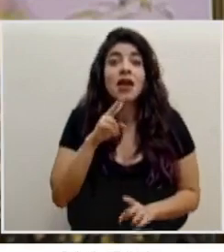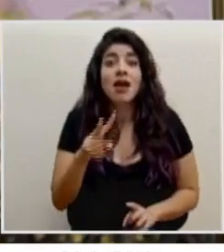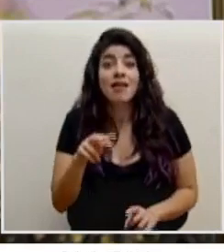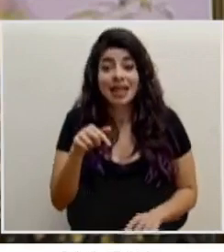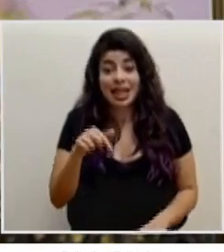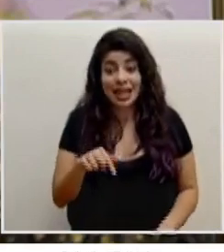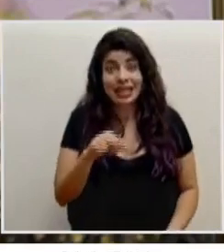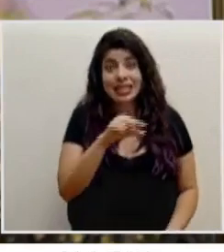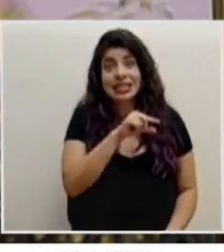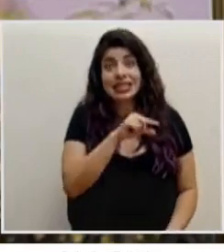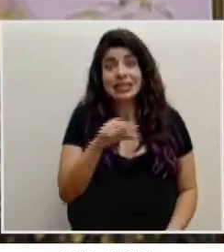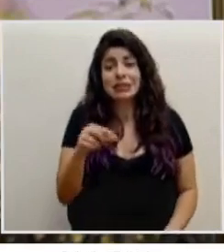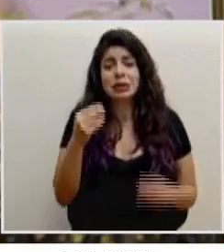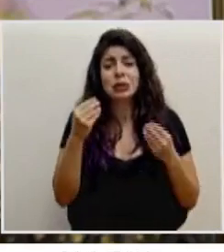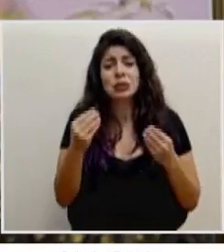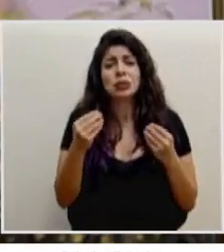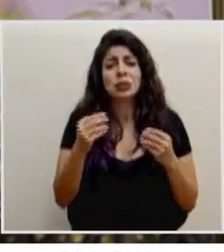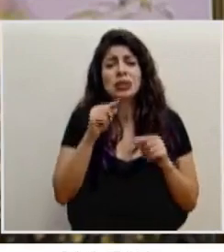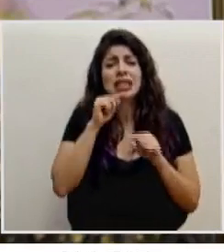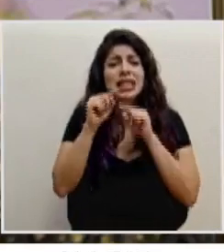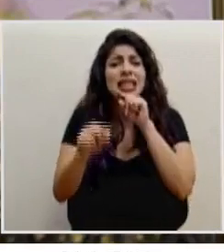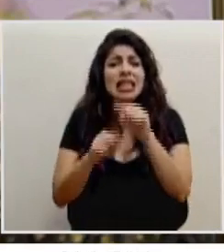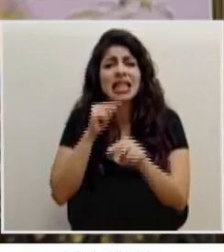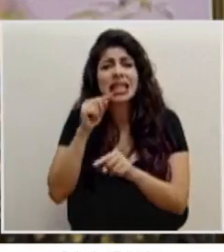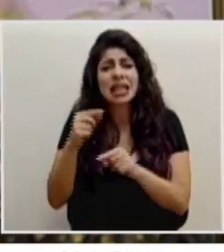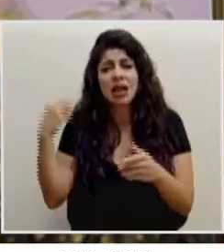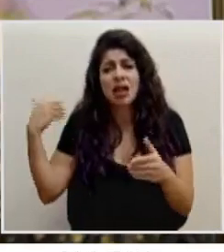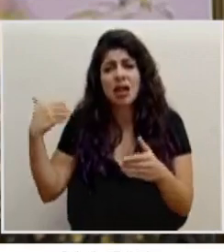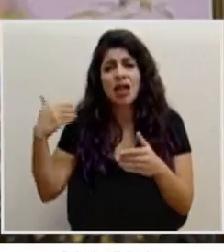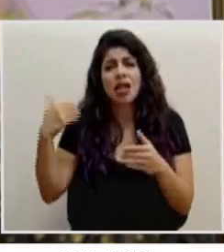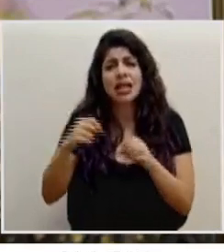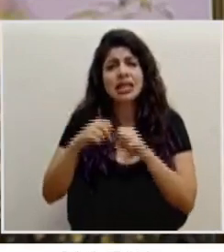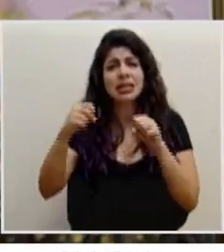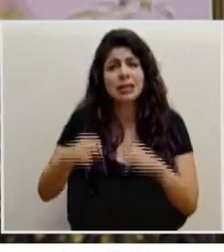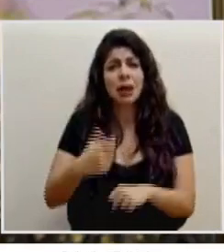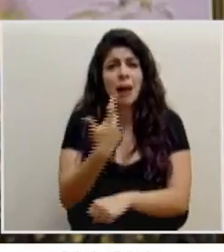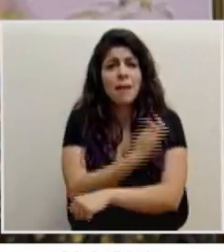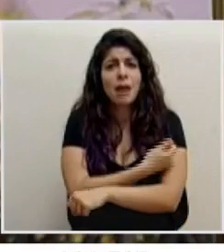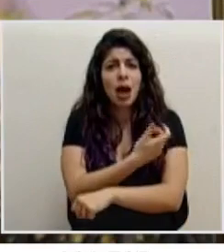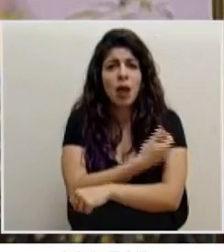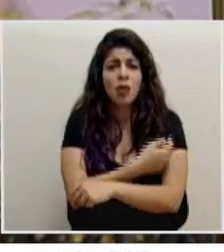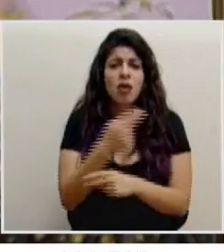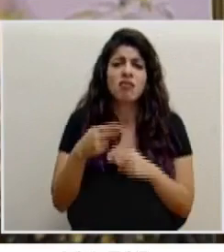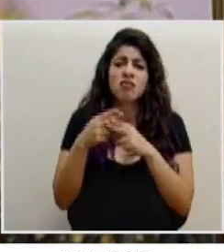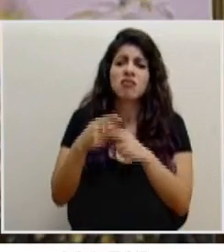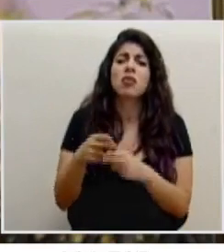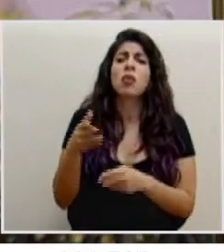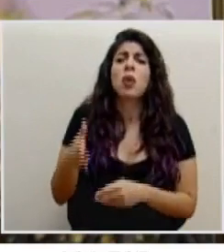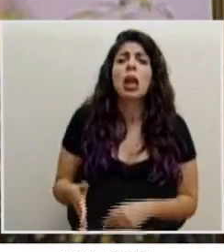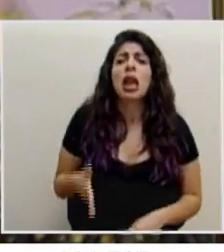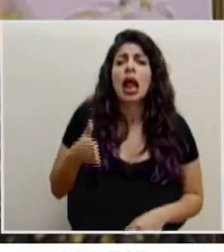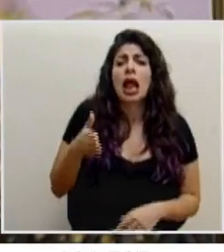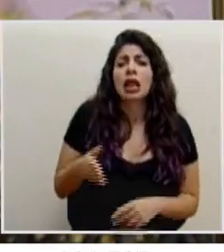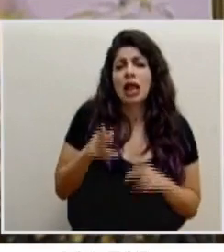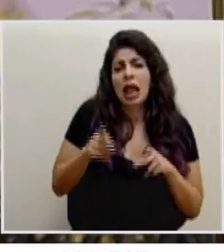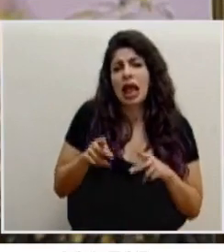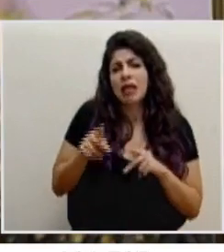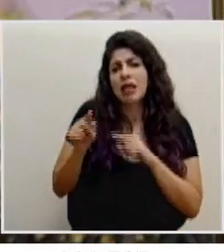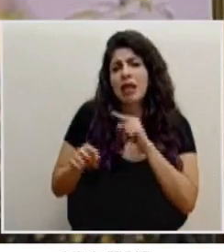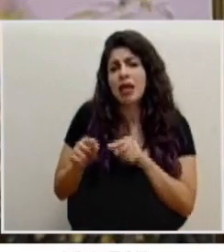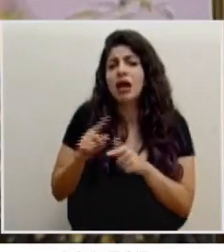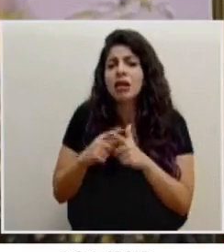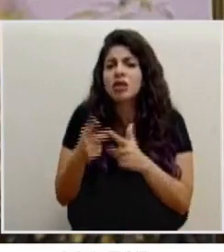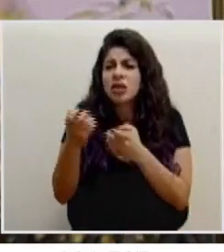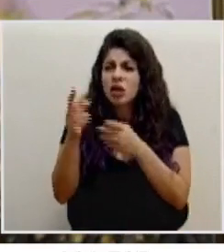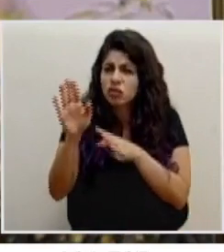esta semana han llovido muchas críticas a cómo había venido el sistema de vacunación en lo que se ha calificado como algo muy lento. Quisiera entonces que nos dieran